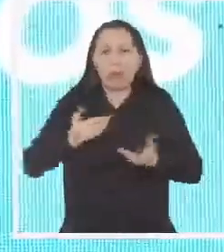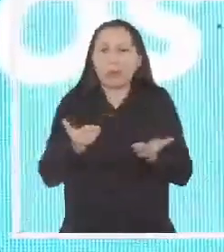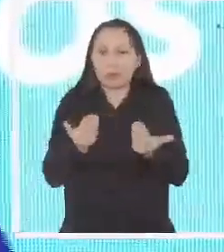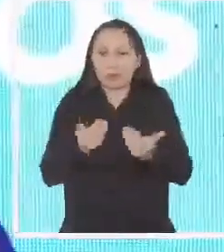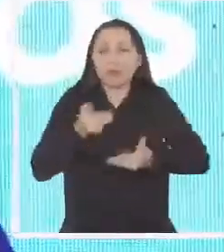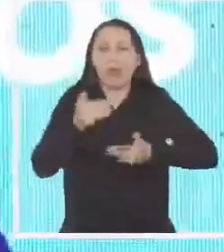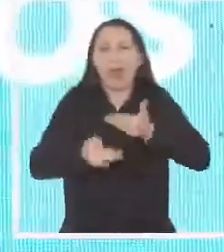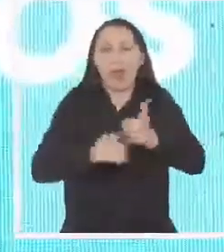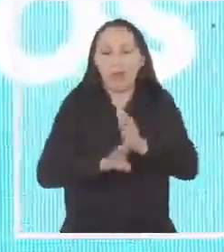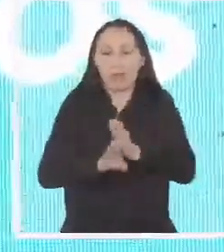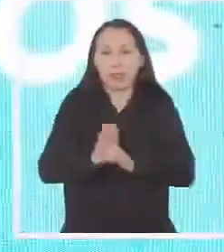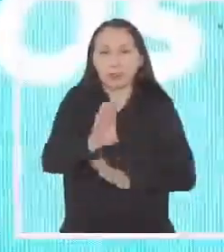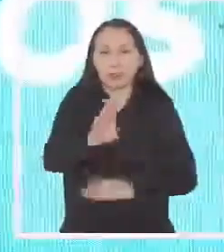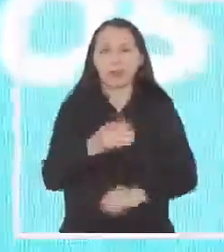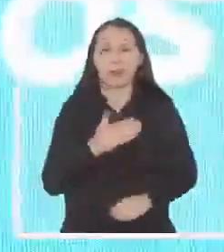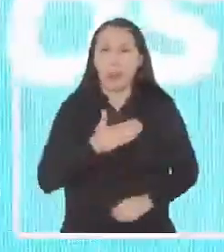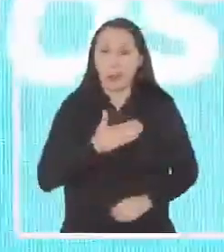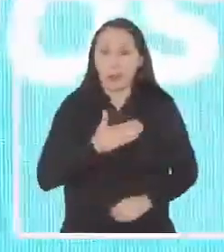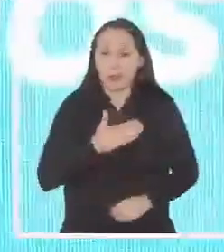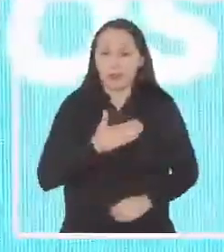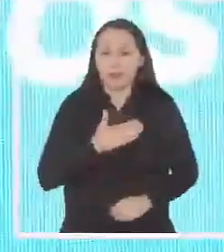avanzar. Para mí